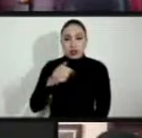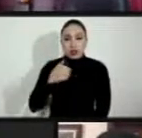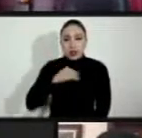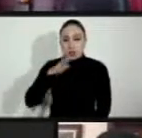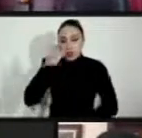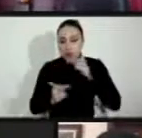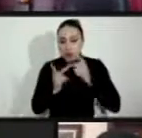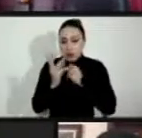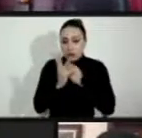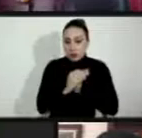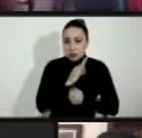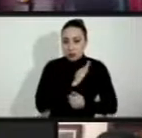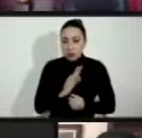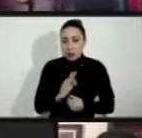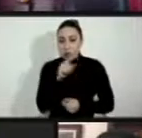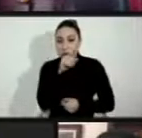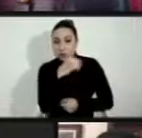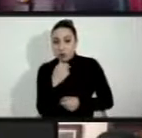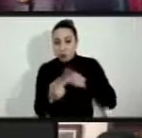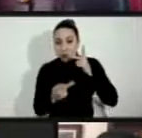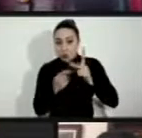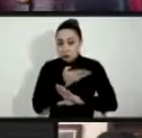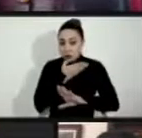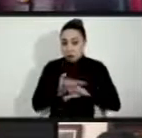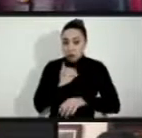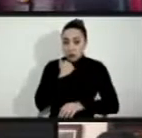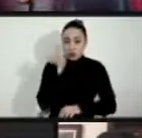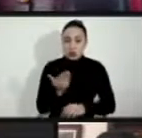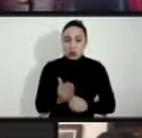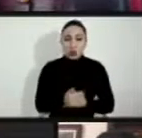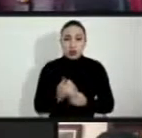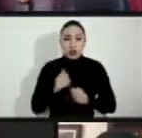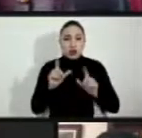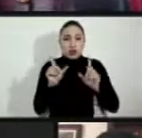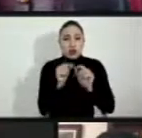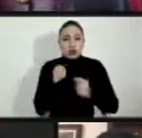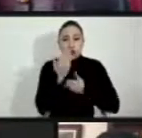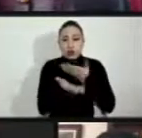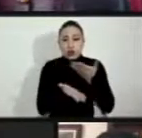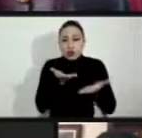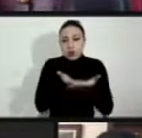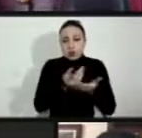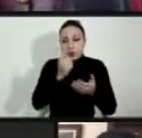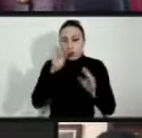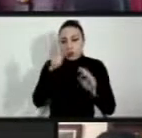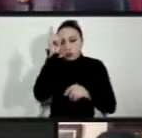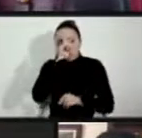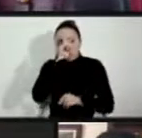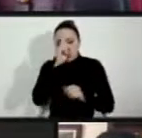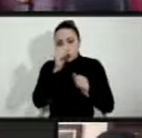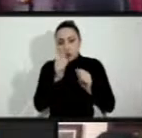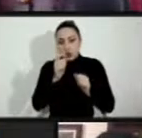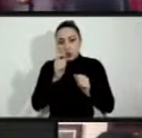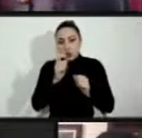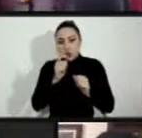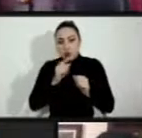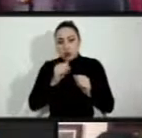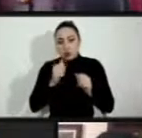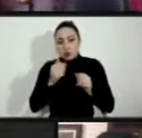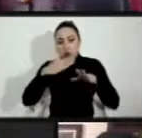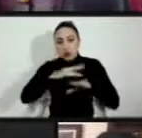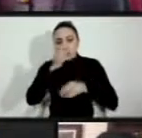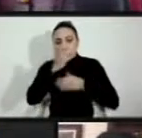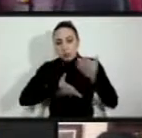contra? Es solamente hacerle una sugerencia a la diputada sobre el resolutivo que plantea, diputada presidenta.